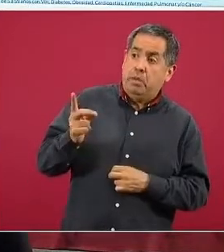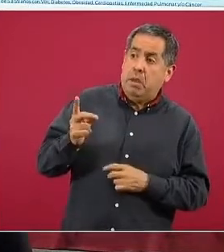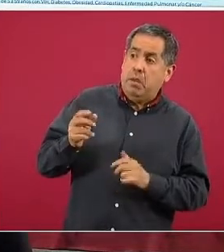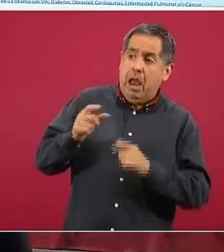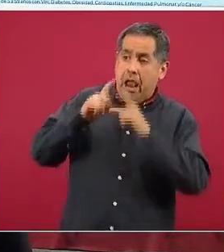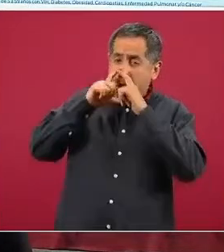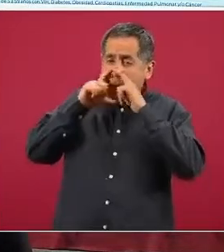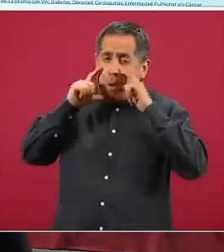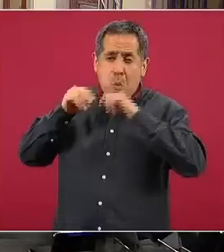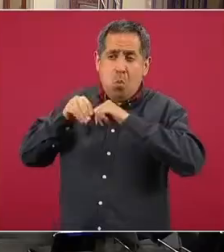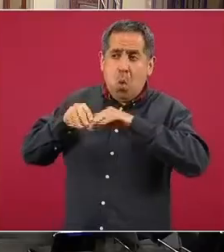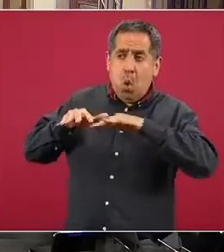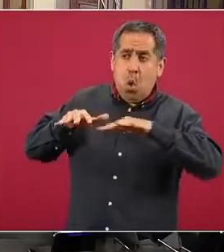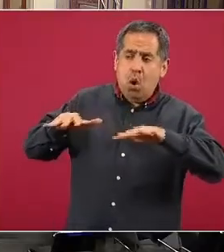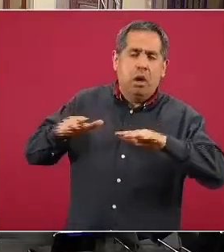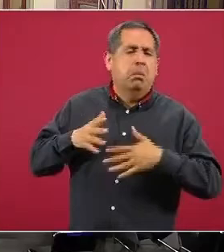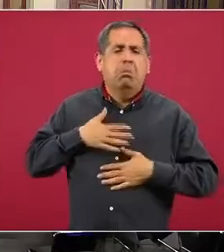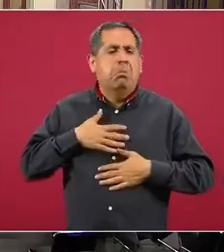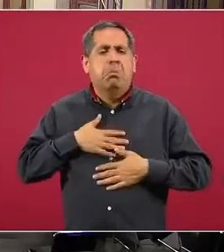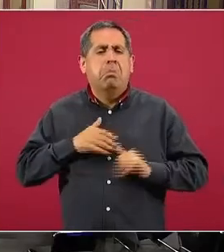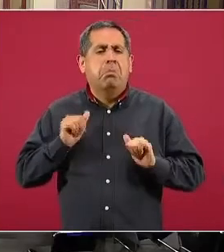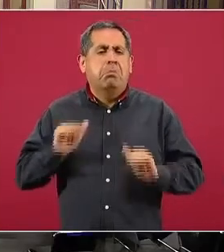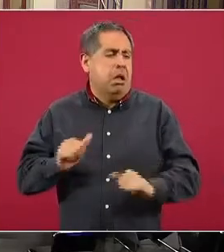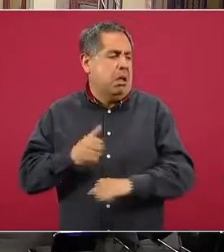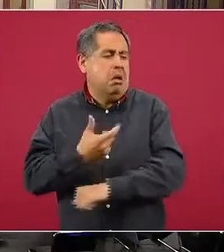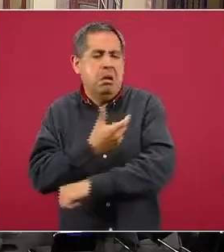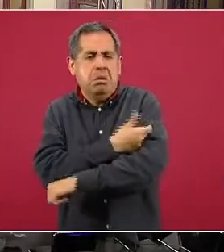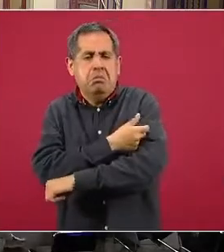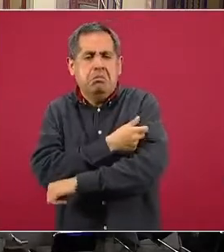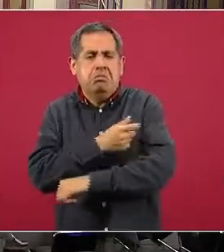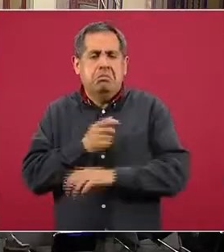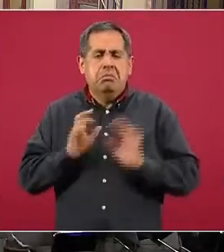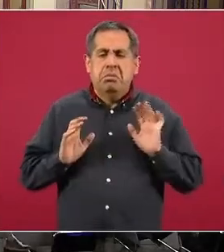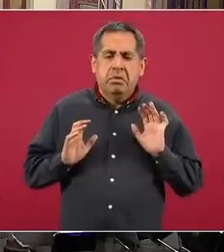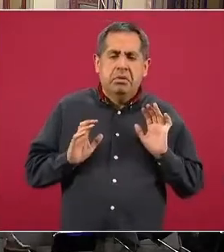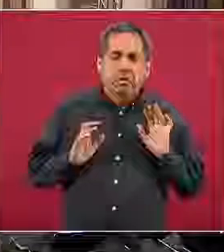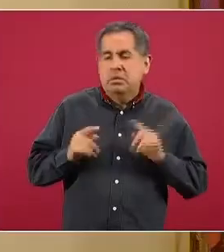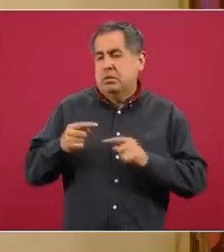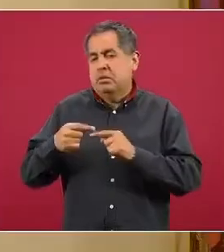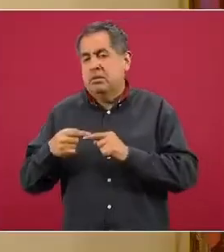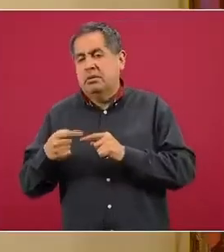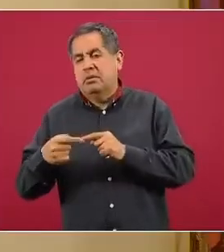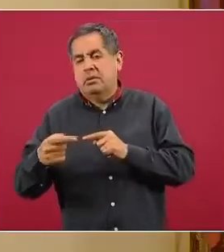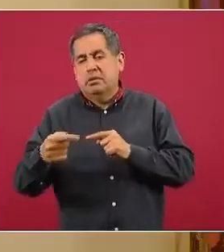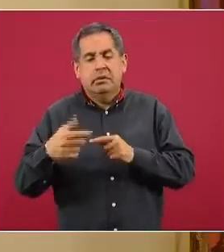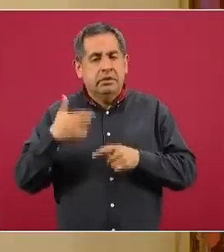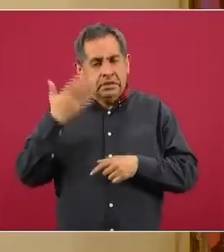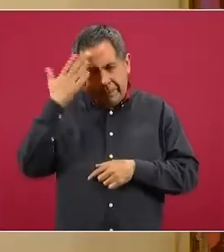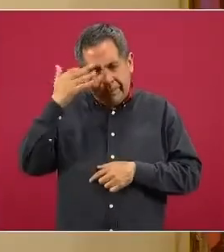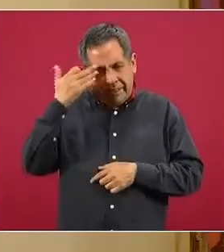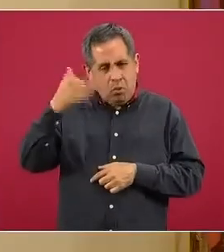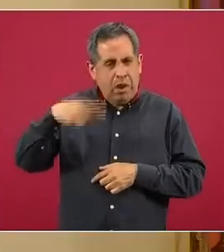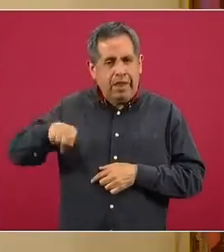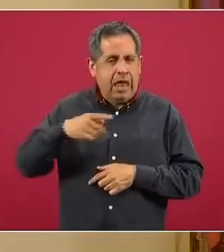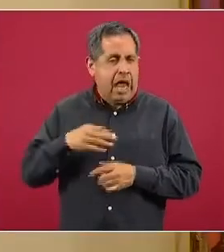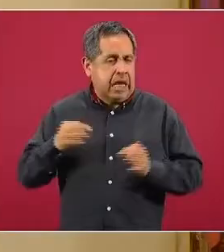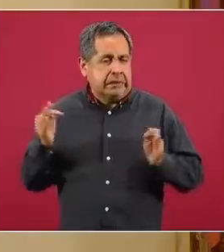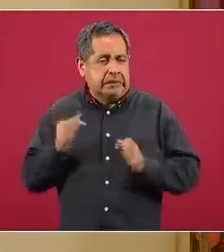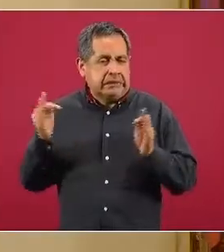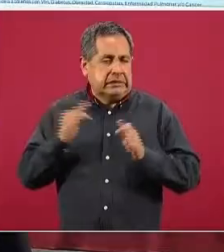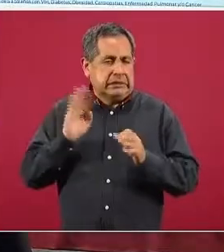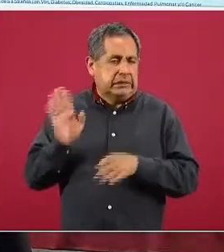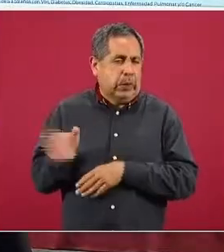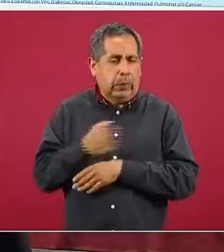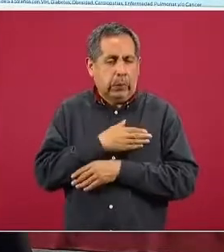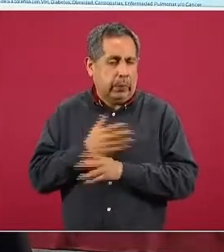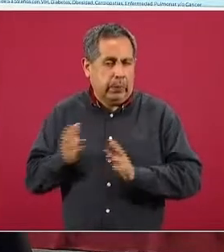circulación importante de influenza, al menos la que se espera en función de temporadas invernales